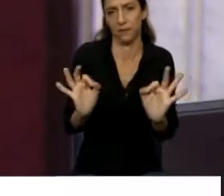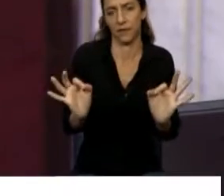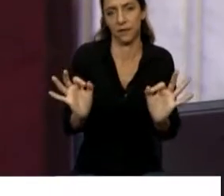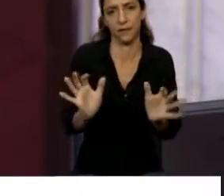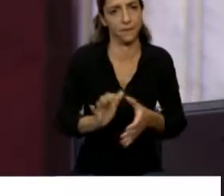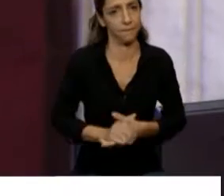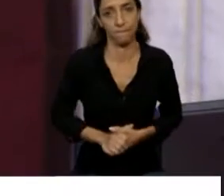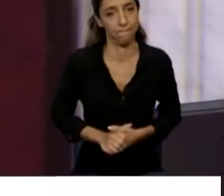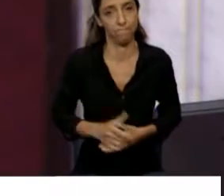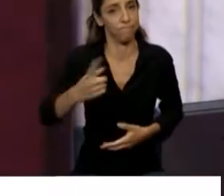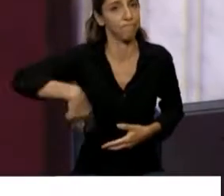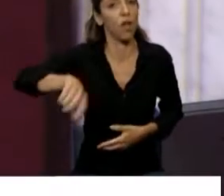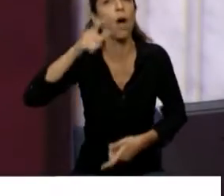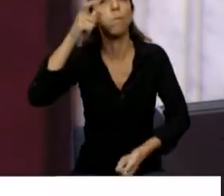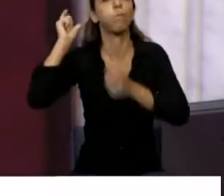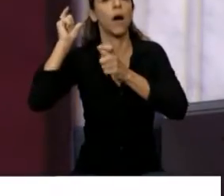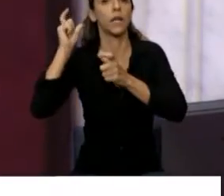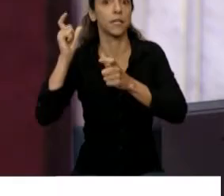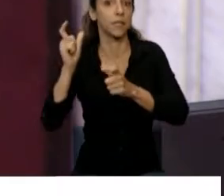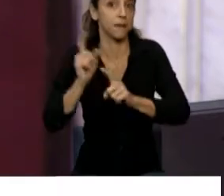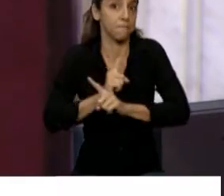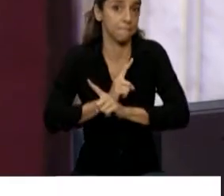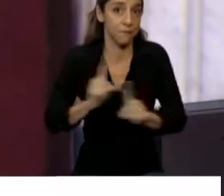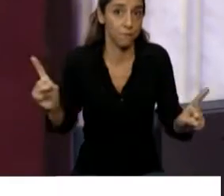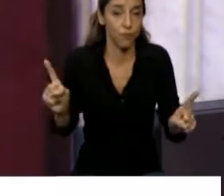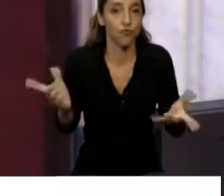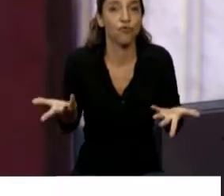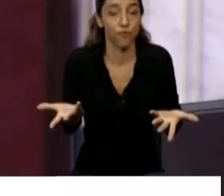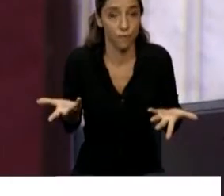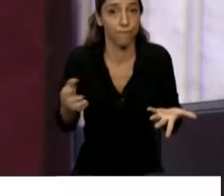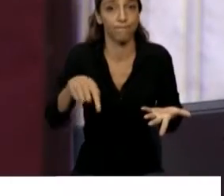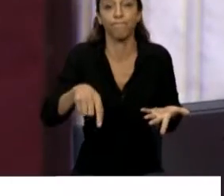o tenía la experiencia de tener que hacer funcionar